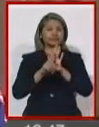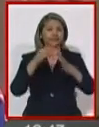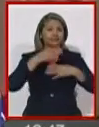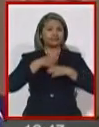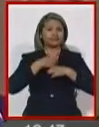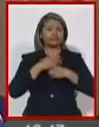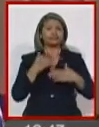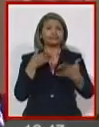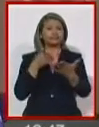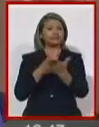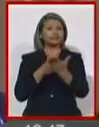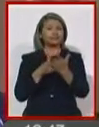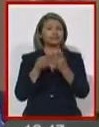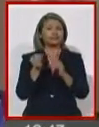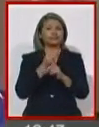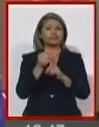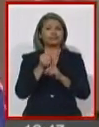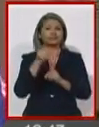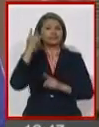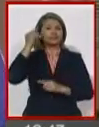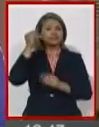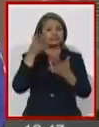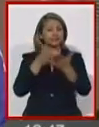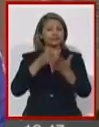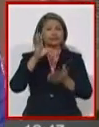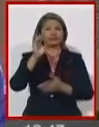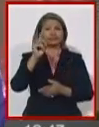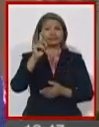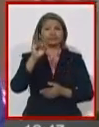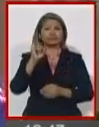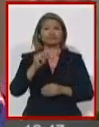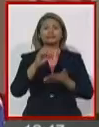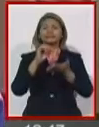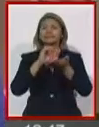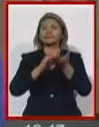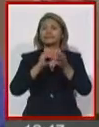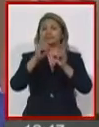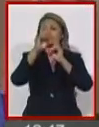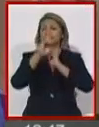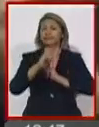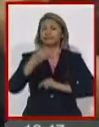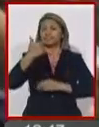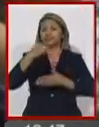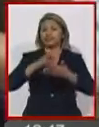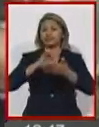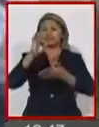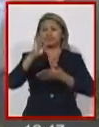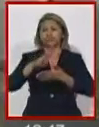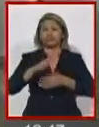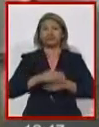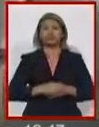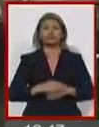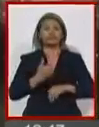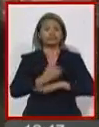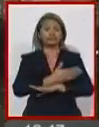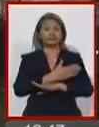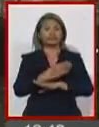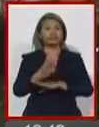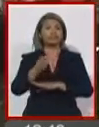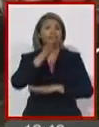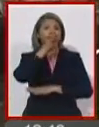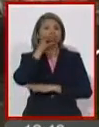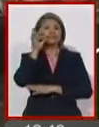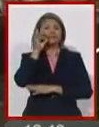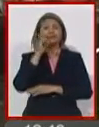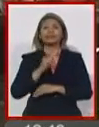protestar contra los abusos de este gobierno, contra este Código Penal y contra el irrespeto al 21 de febrero. Durante el tiempo que se llevó a cabo la